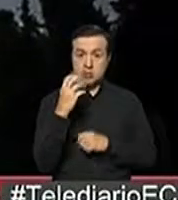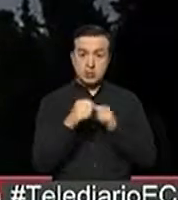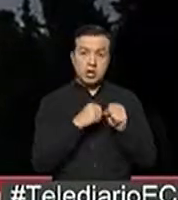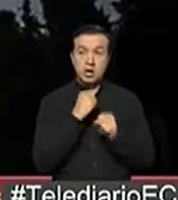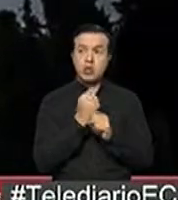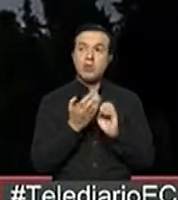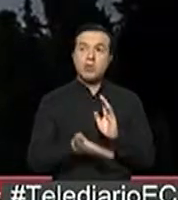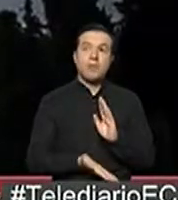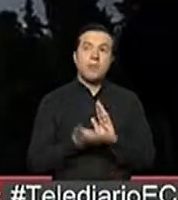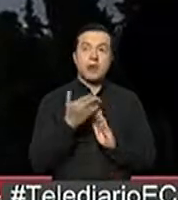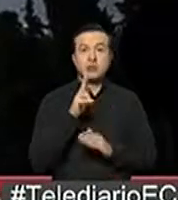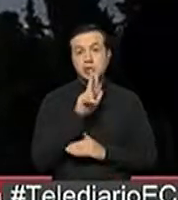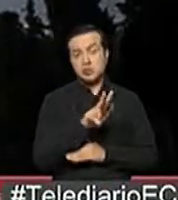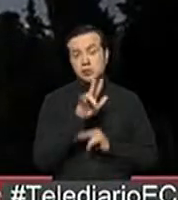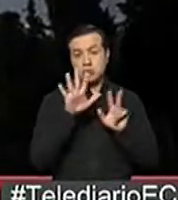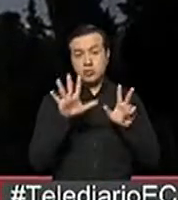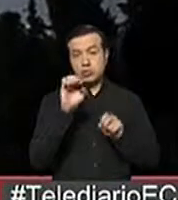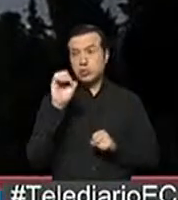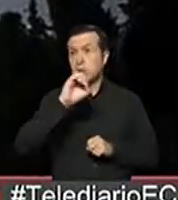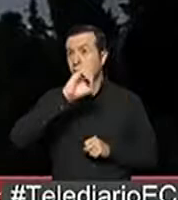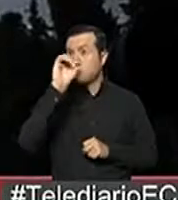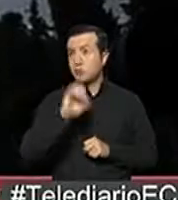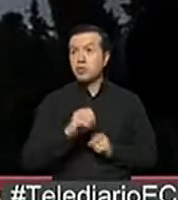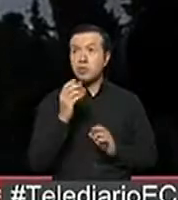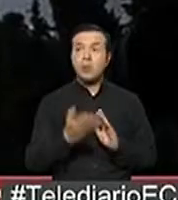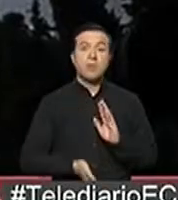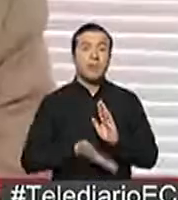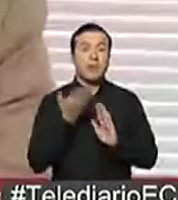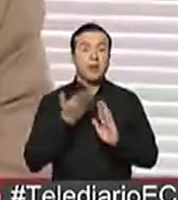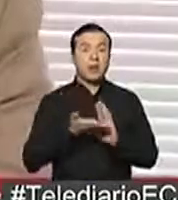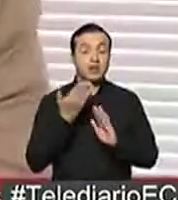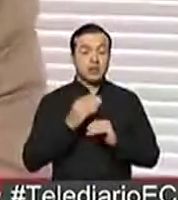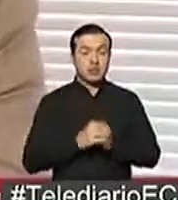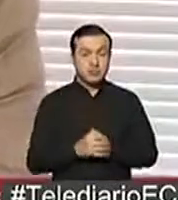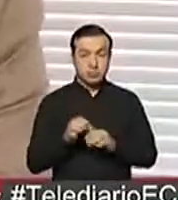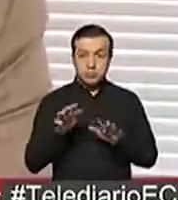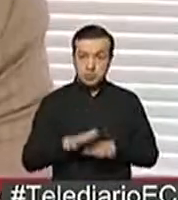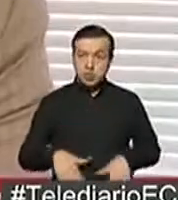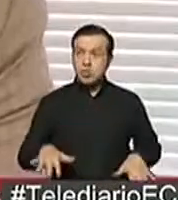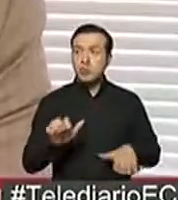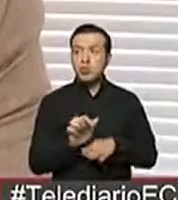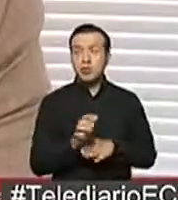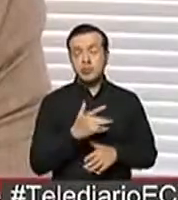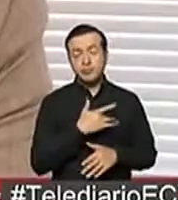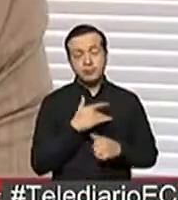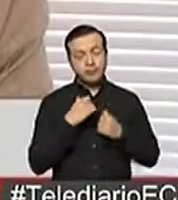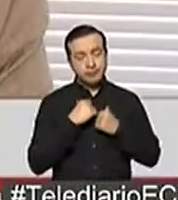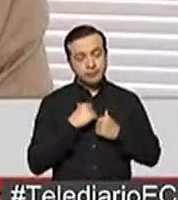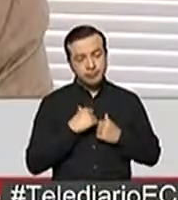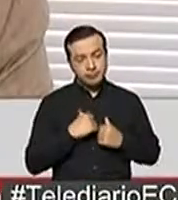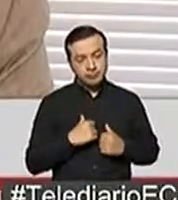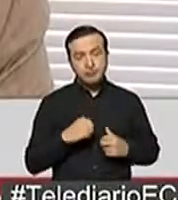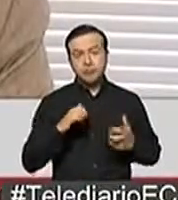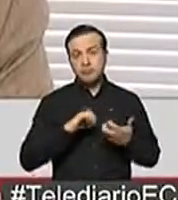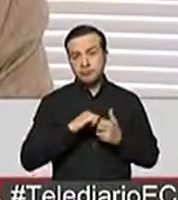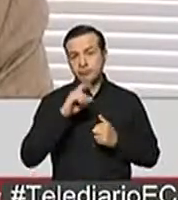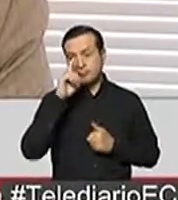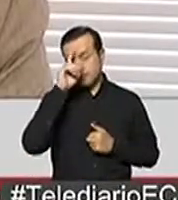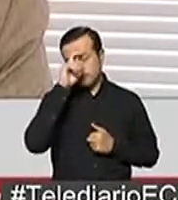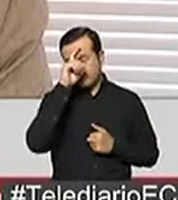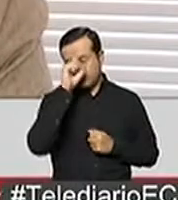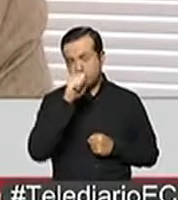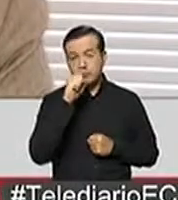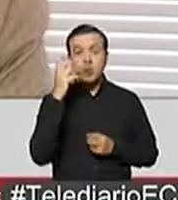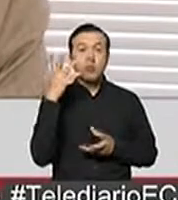aumentó en un 380% en Ecuador. En nuestro país, lamentablemente, la cifra de adolescentes